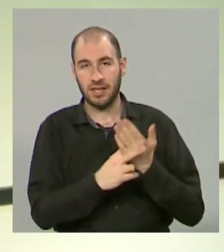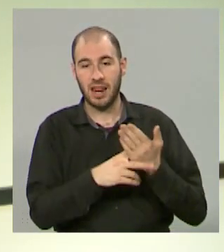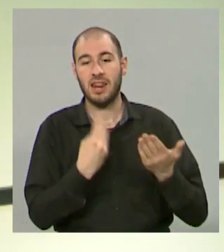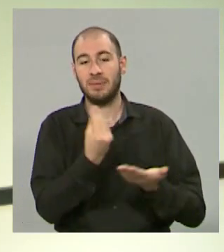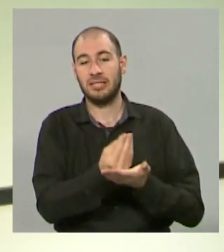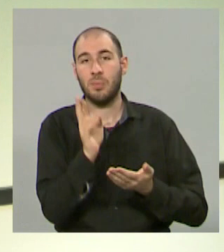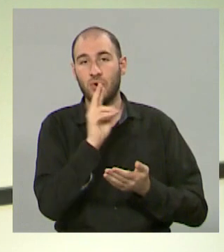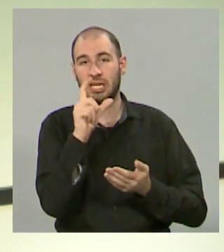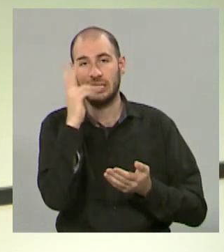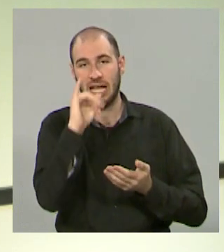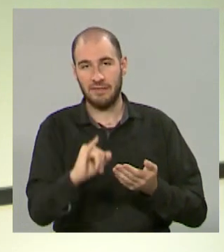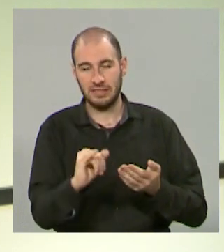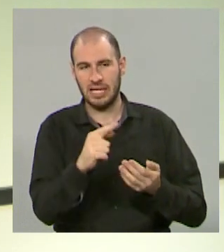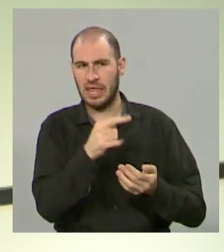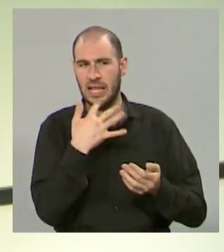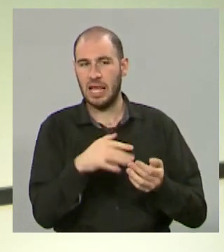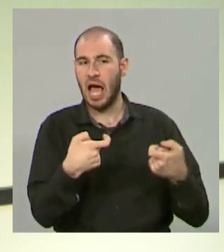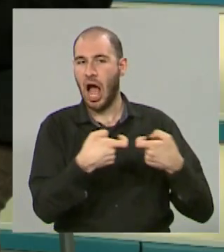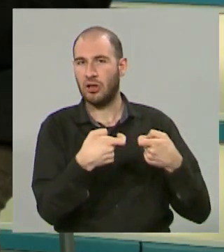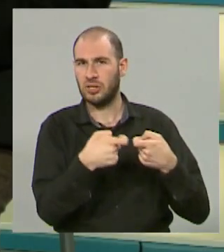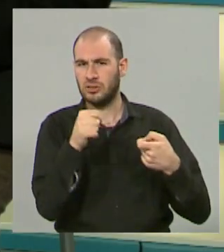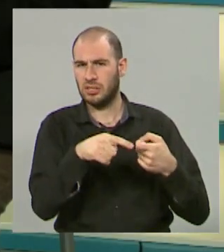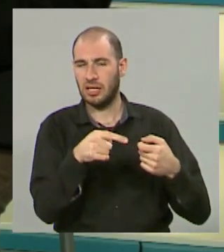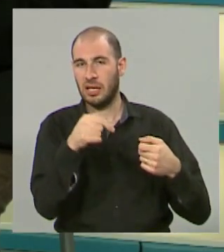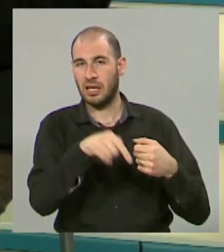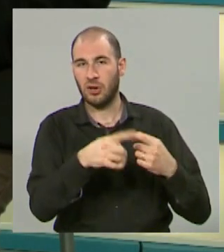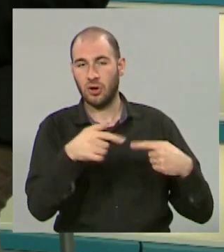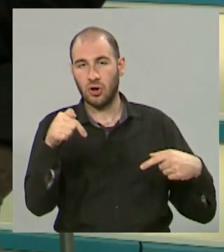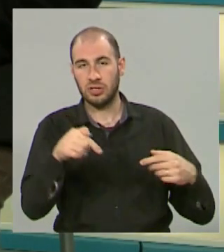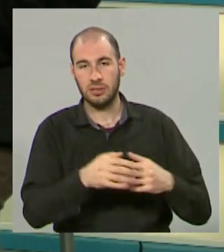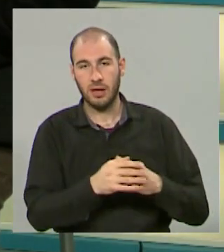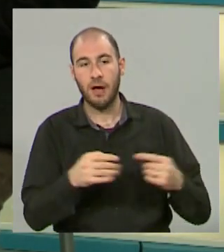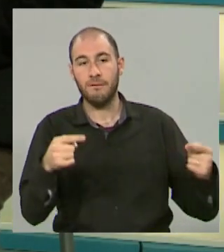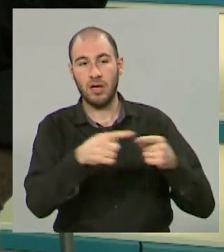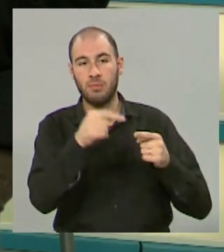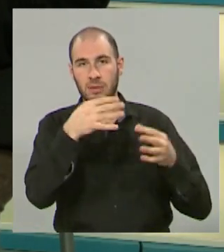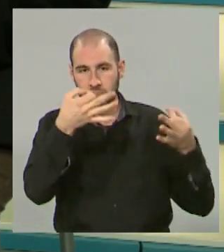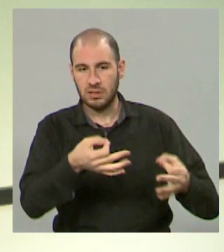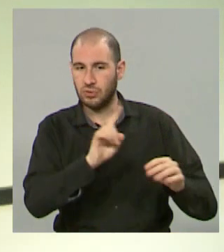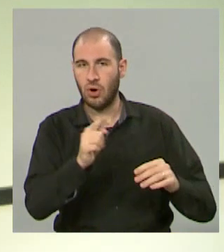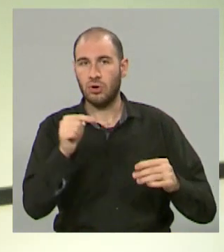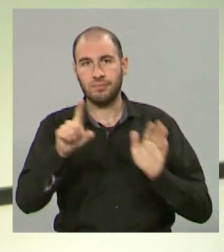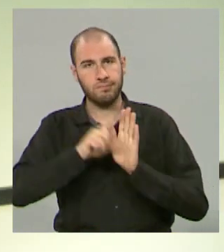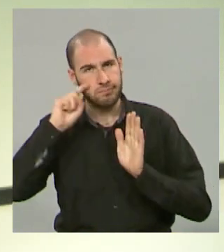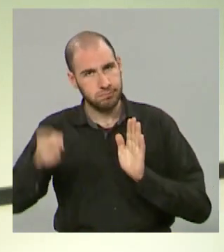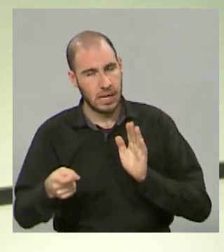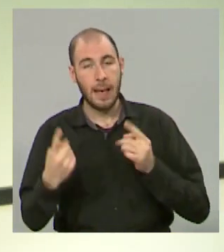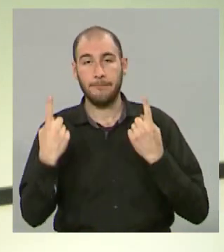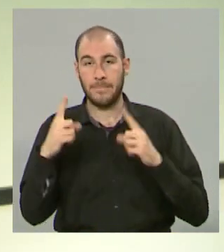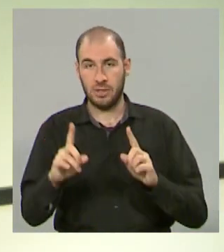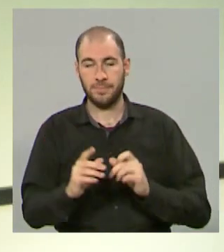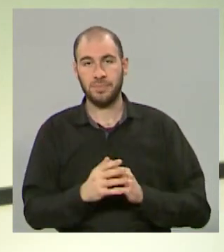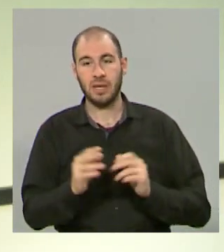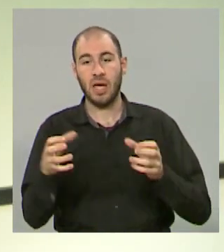representado en la doctora Chávez, entiende que esa asociación no tiene fines lícitos, sino ilícitos. Pero